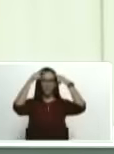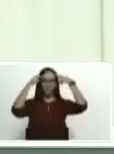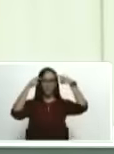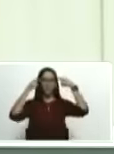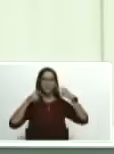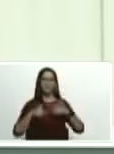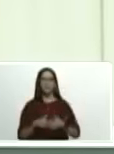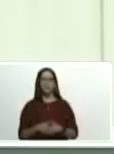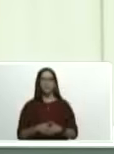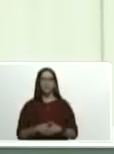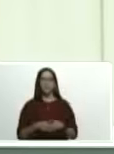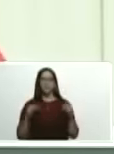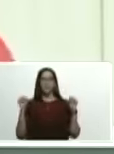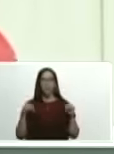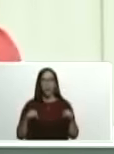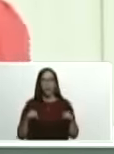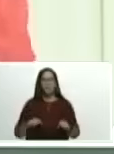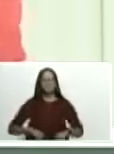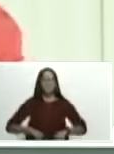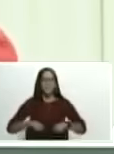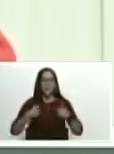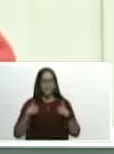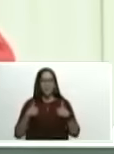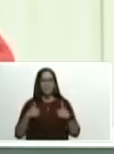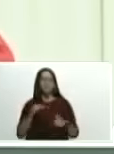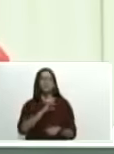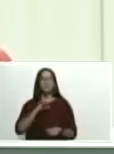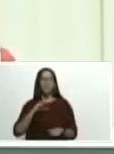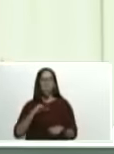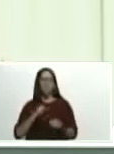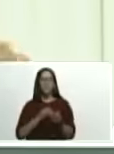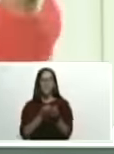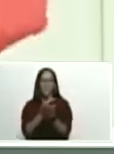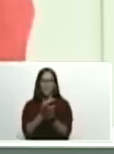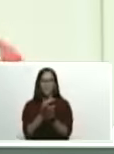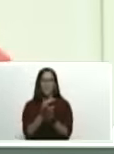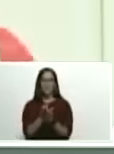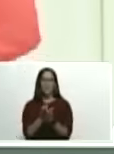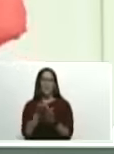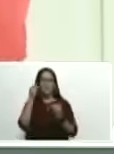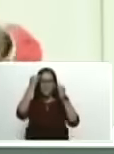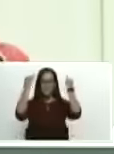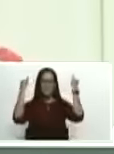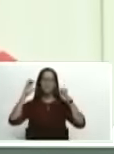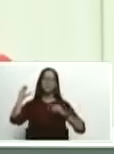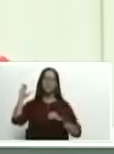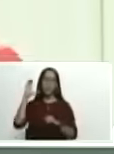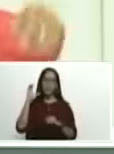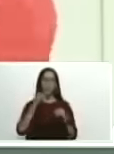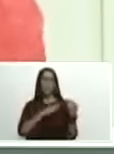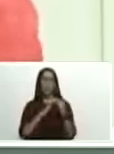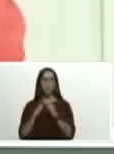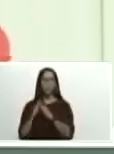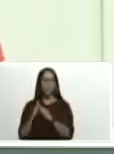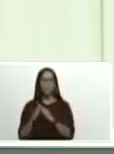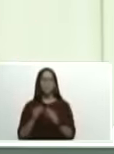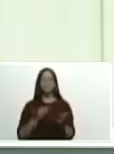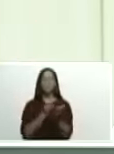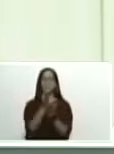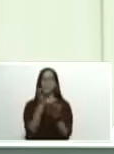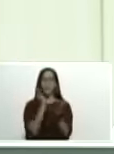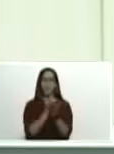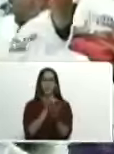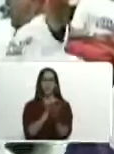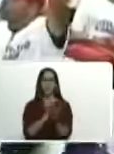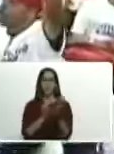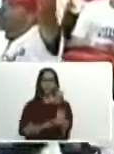Chávez. Y hoy, más que nunca, somos leales al ideal de patria comunera. ¡Leales